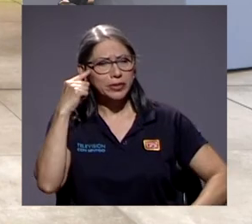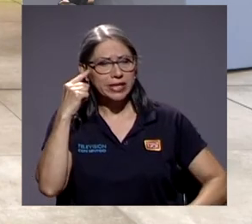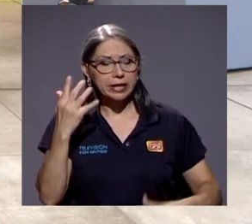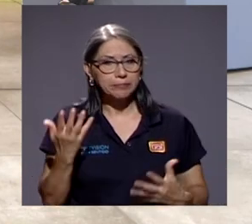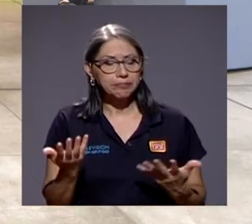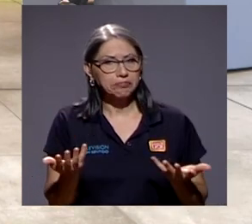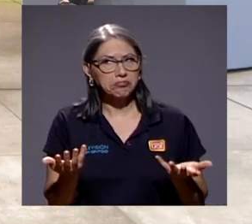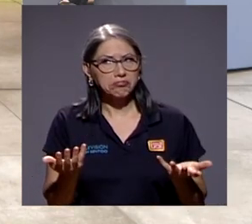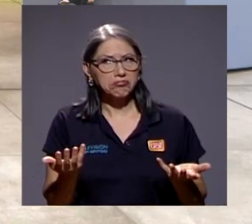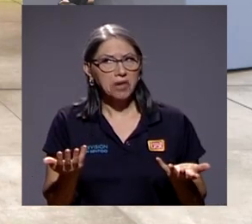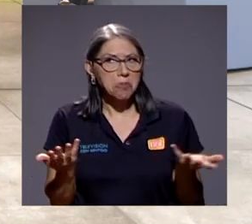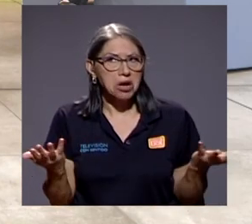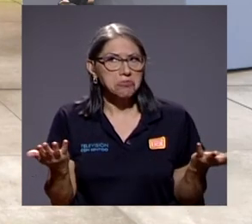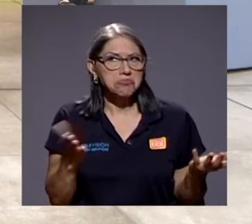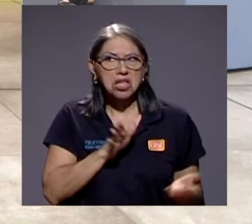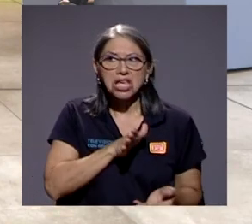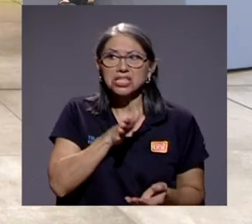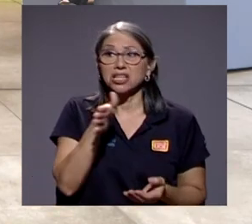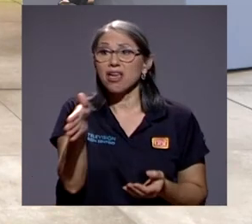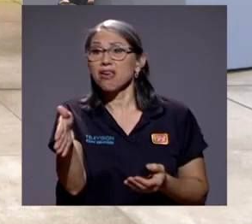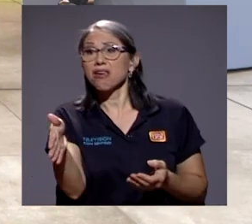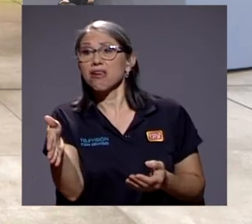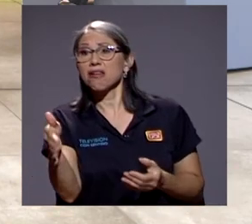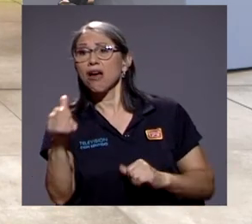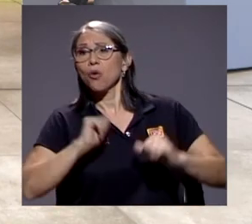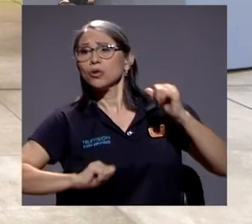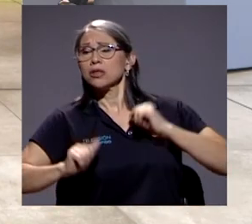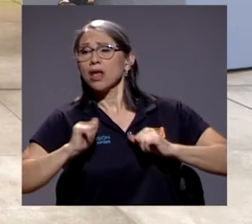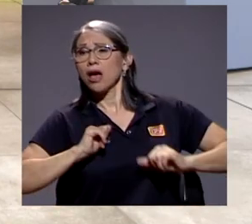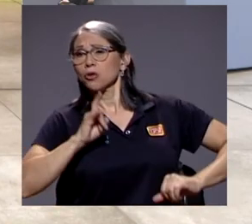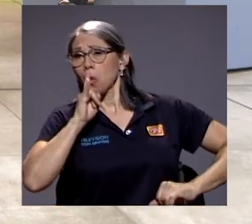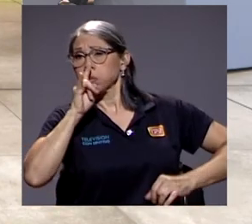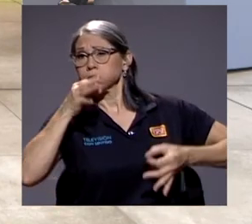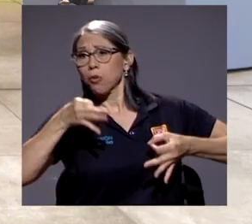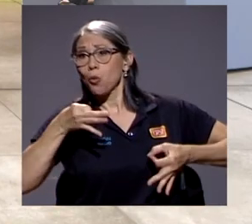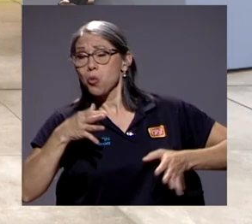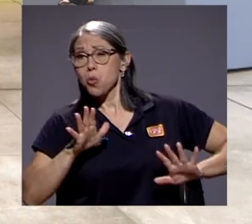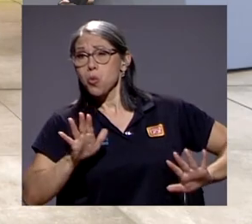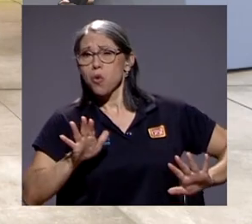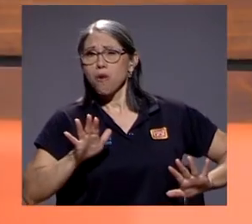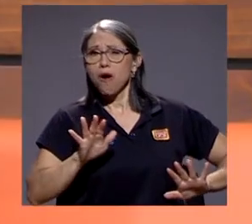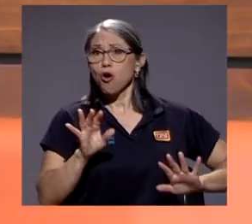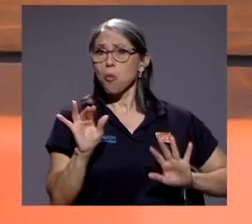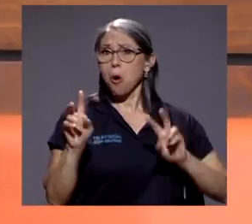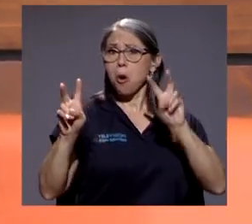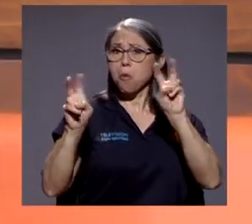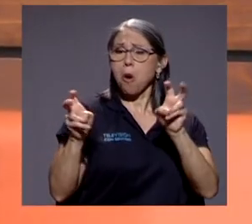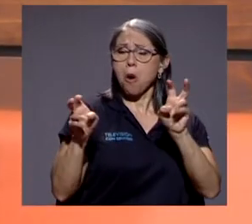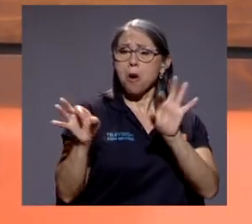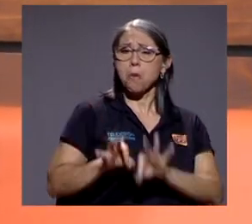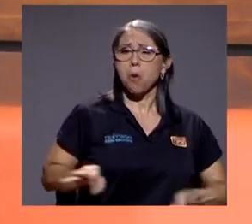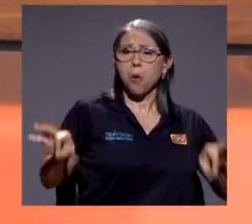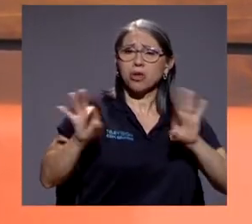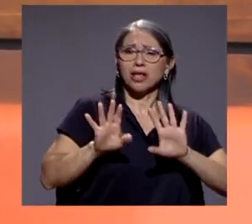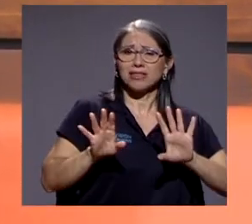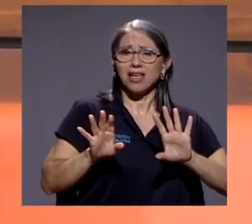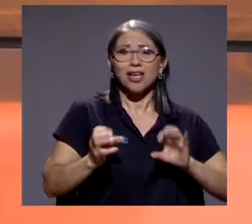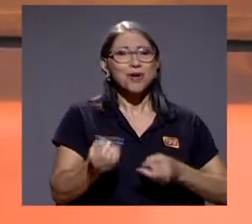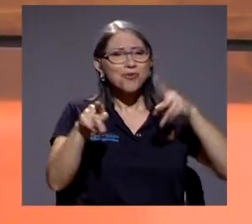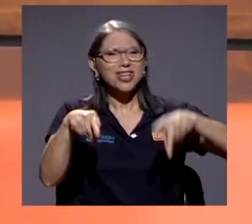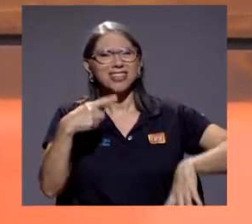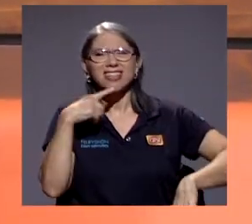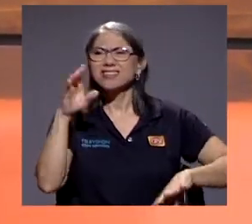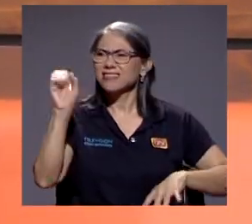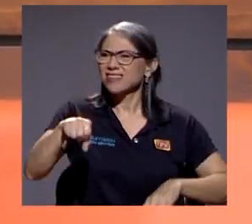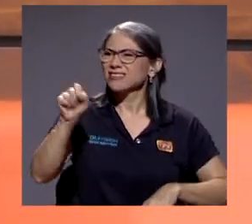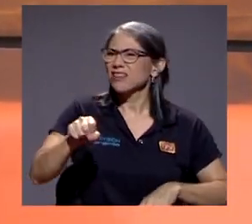ir a los teatros lujosos no es una prioridad verdad mucha gente podría decir cuando sí está bien que le recorten la cultura porque necesitamos